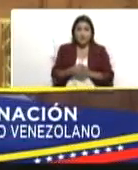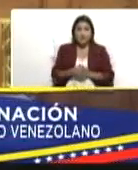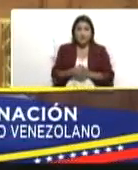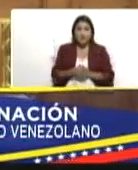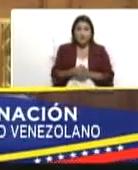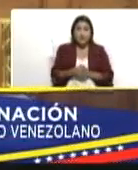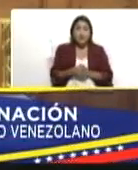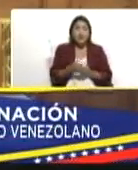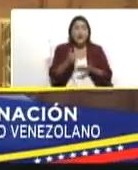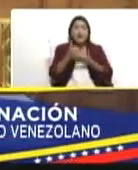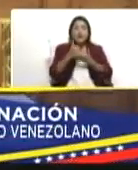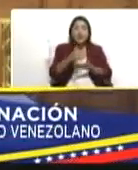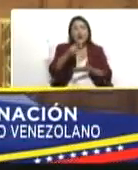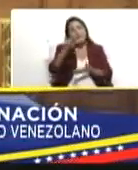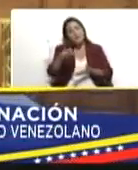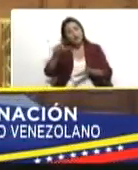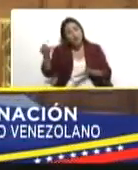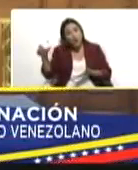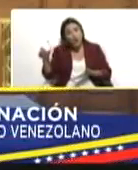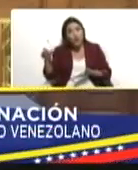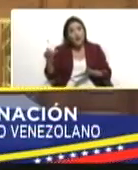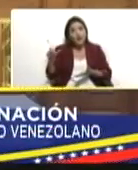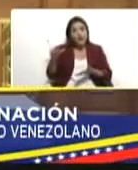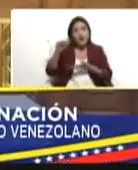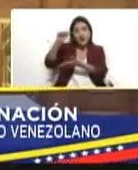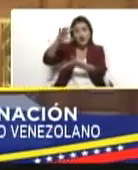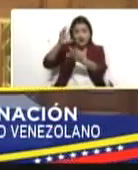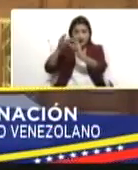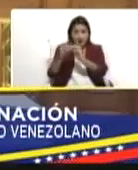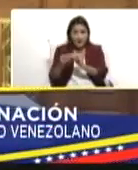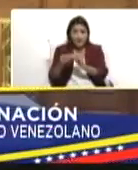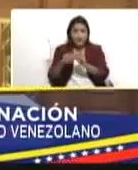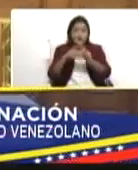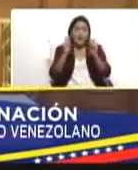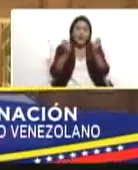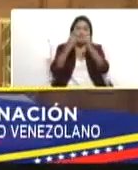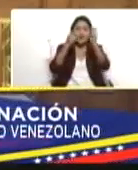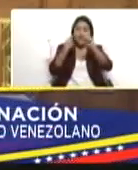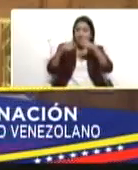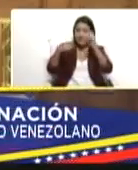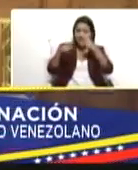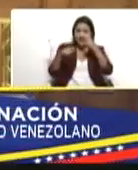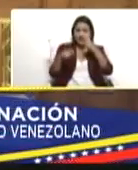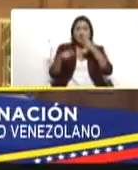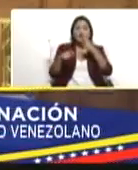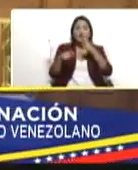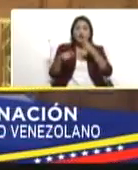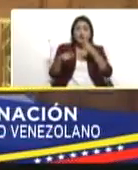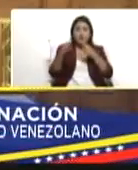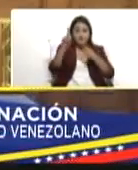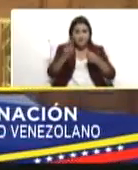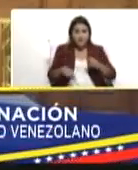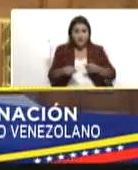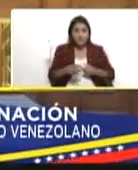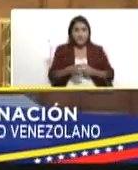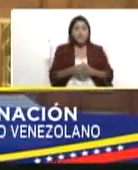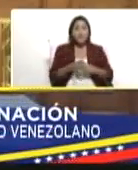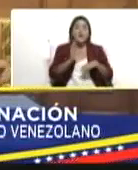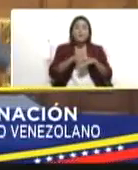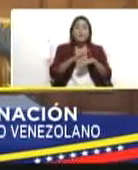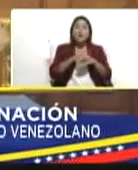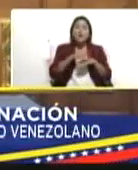lados le llegas en el territorio con los Club con la feria de campo soberano porque una de las cosas